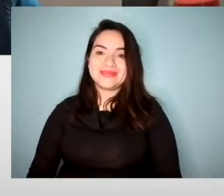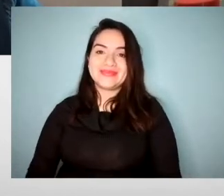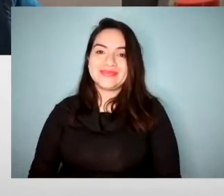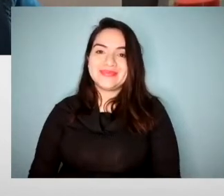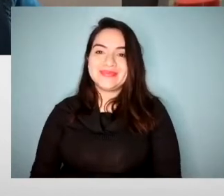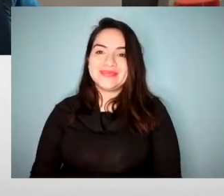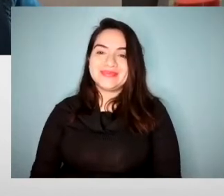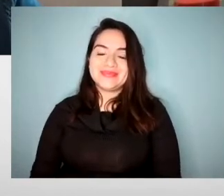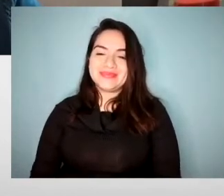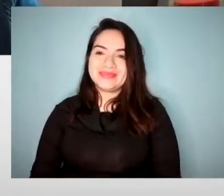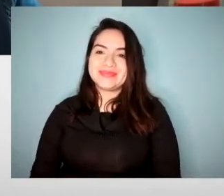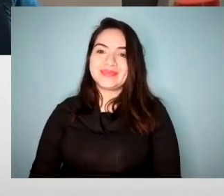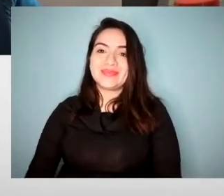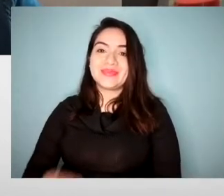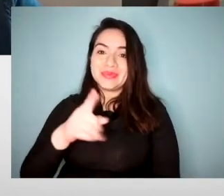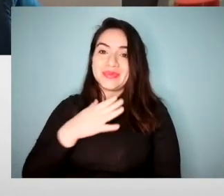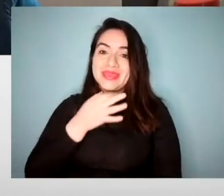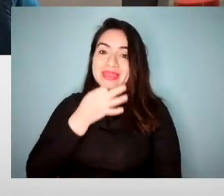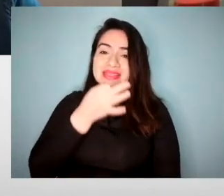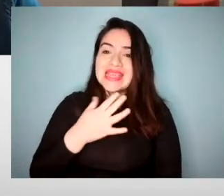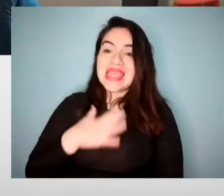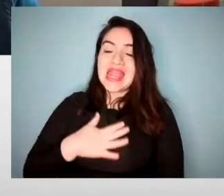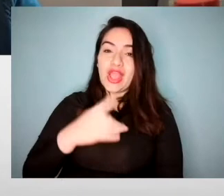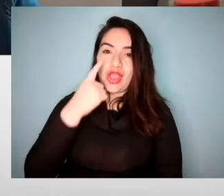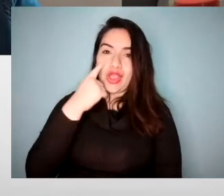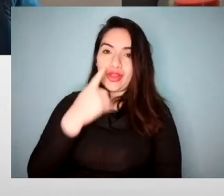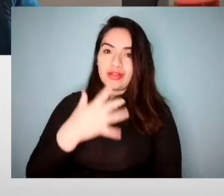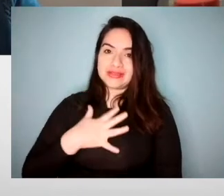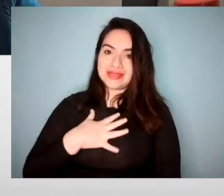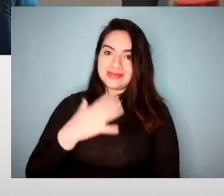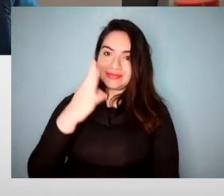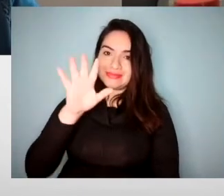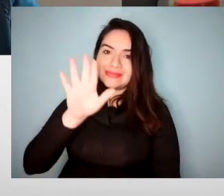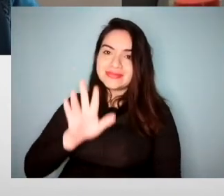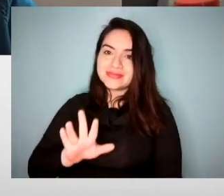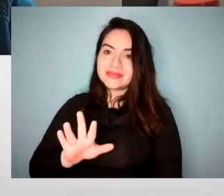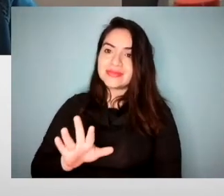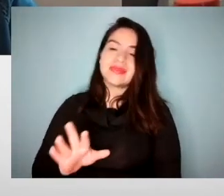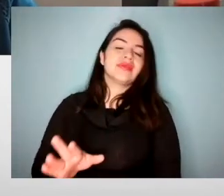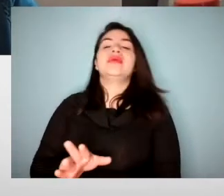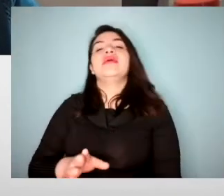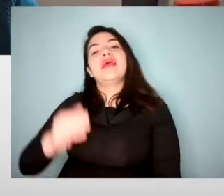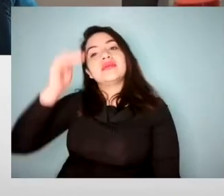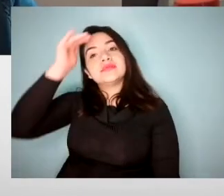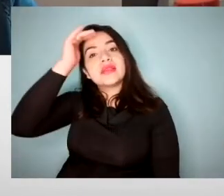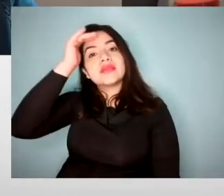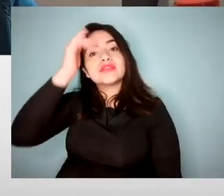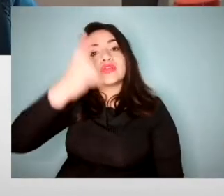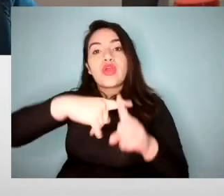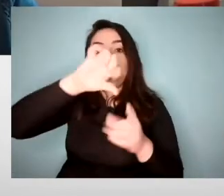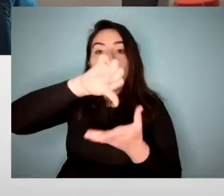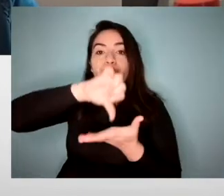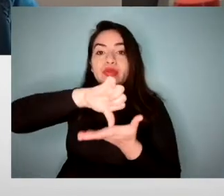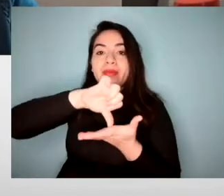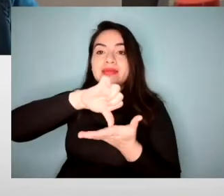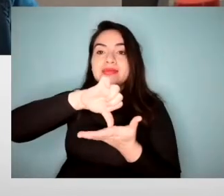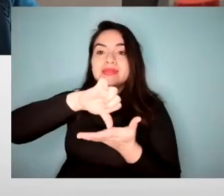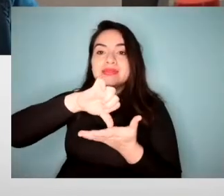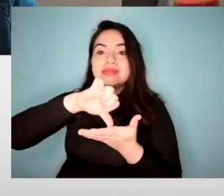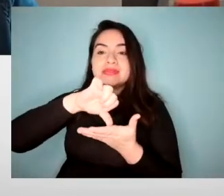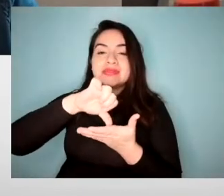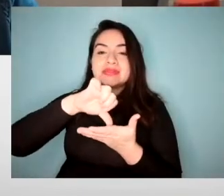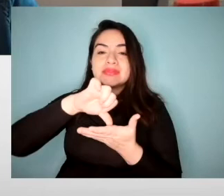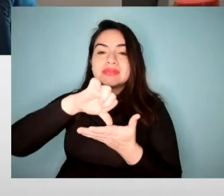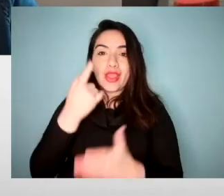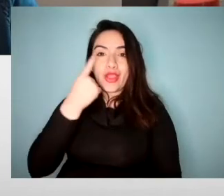Dijiste, quieres conocerte. ¿Te refieres a que estar en una experiencia en el extranjero te hace también conocerte